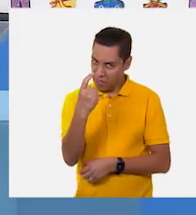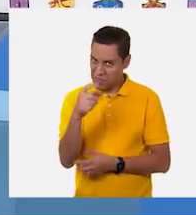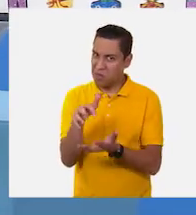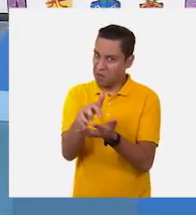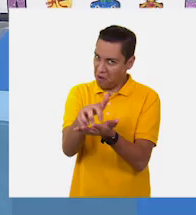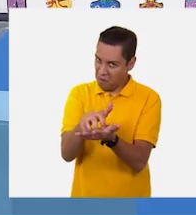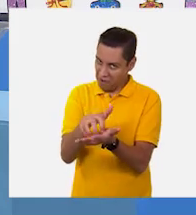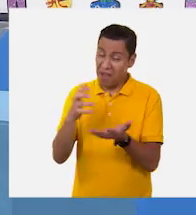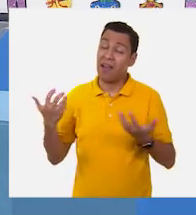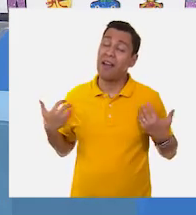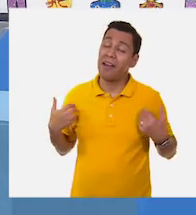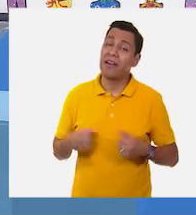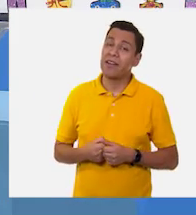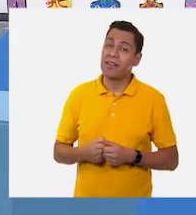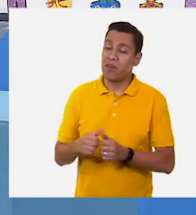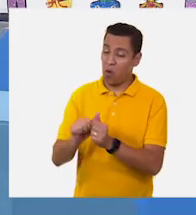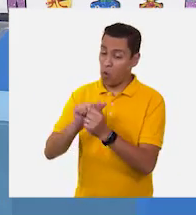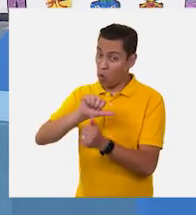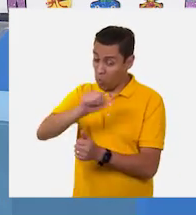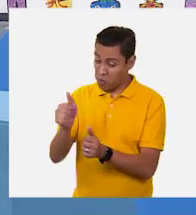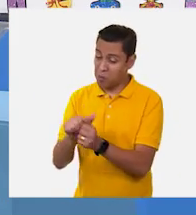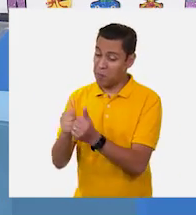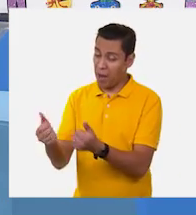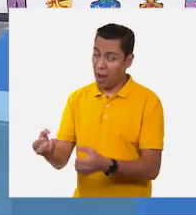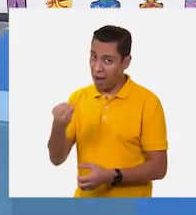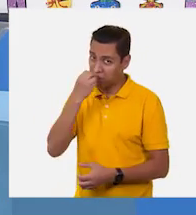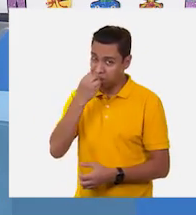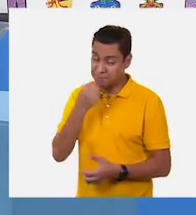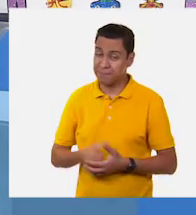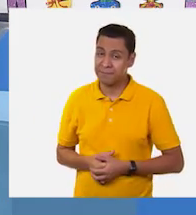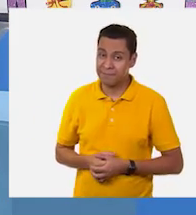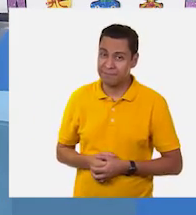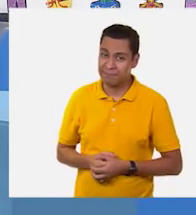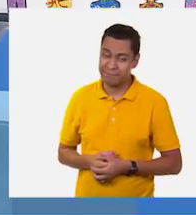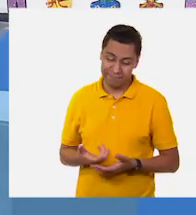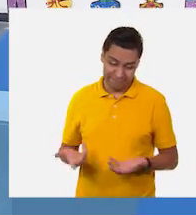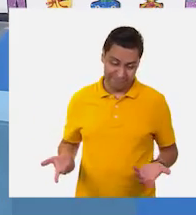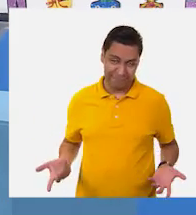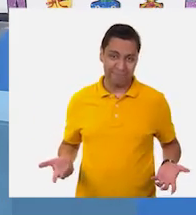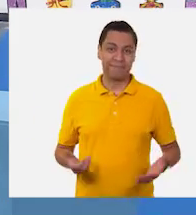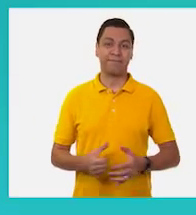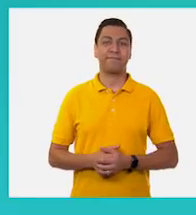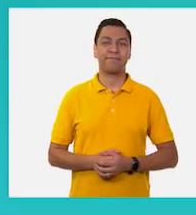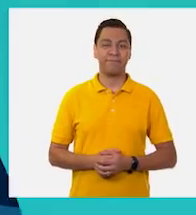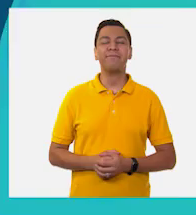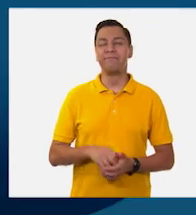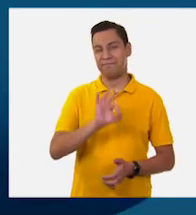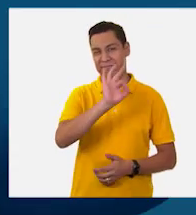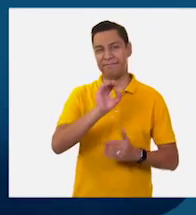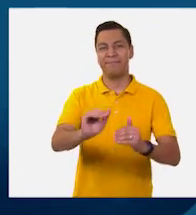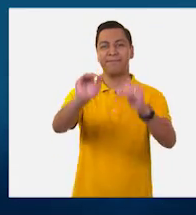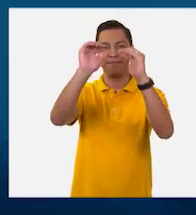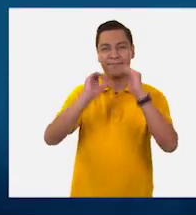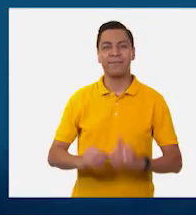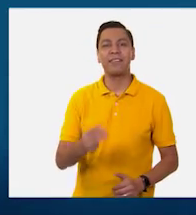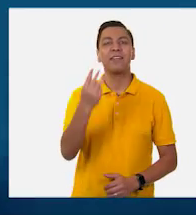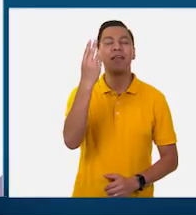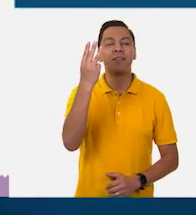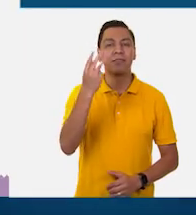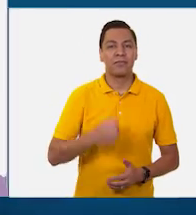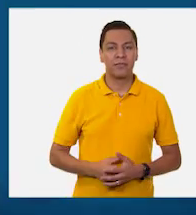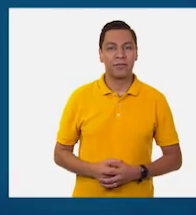pesito, ¿verdad? Y un pan, pues es un pan. Excelente, Ton. Entonces vamos con el problema 3. ¿Quién me ayuda a